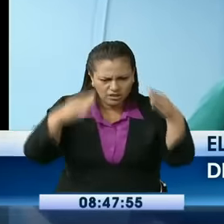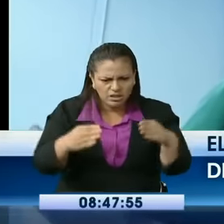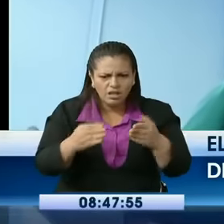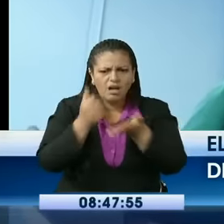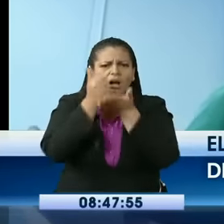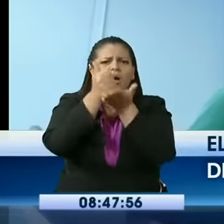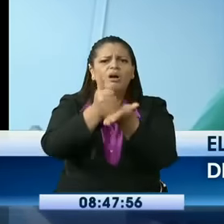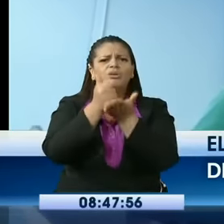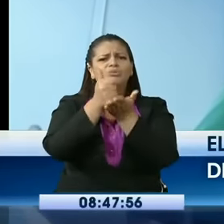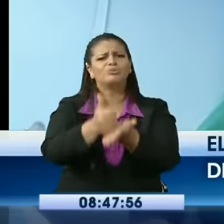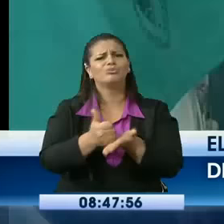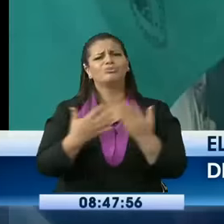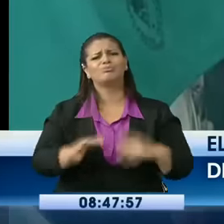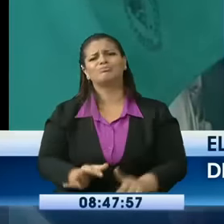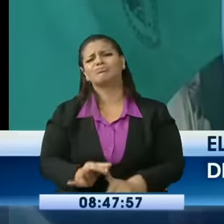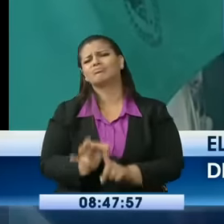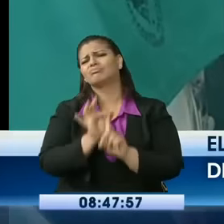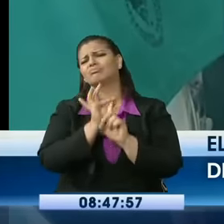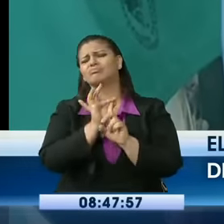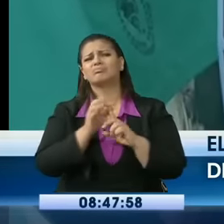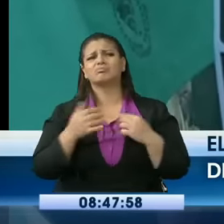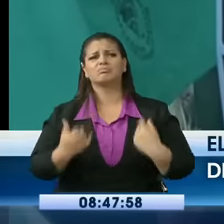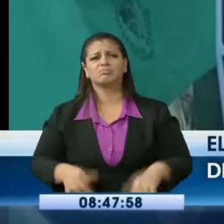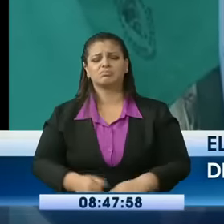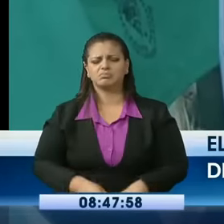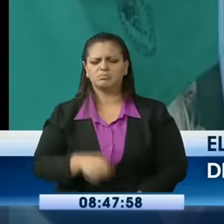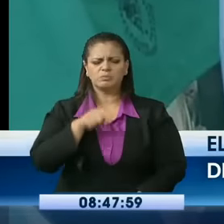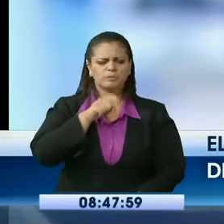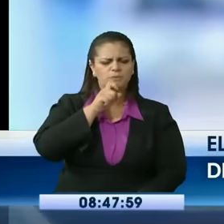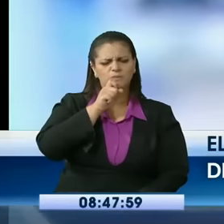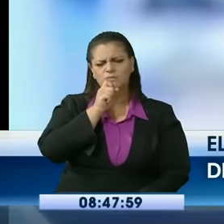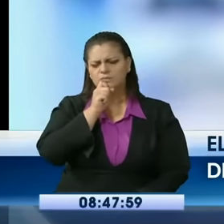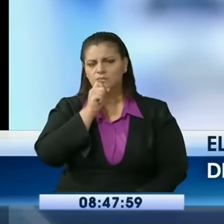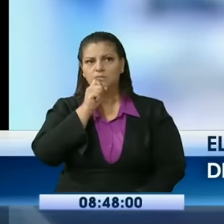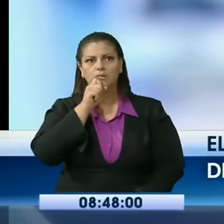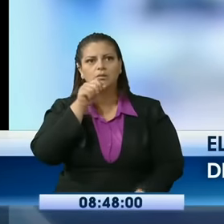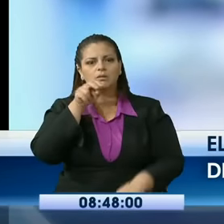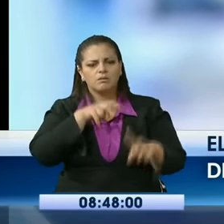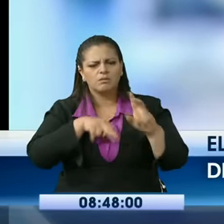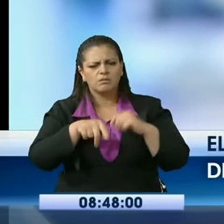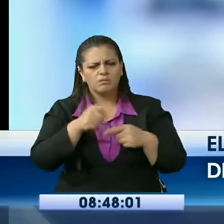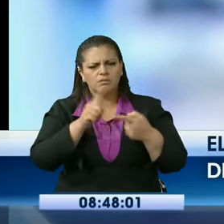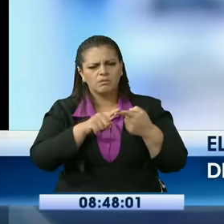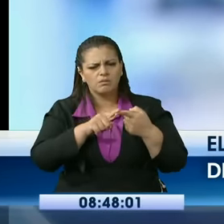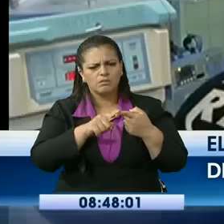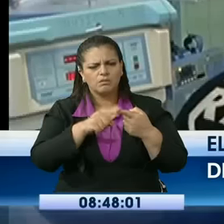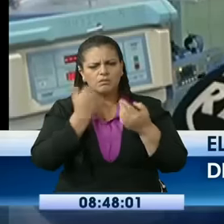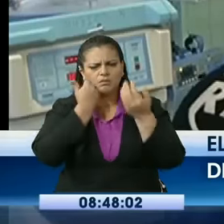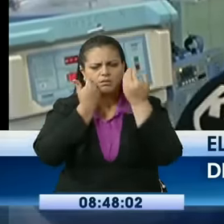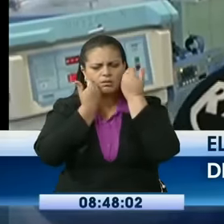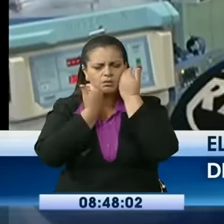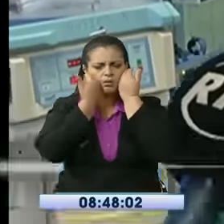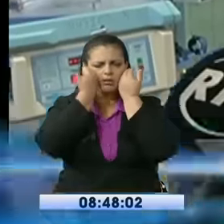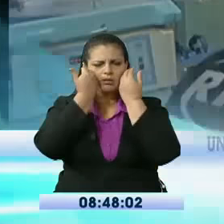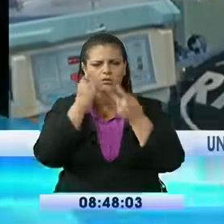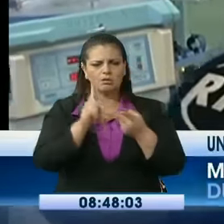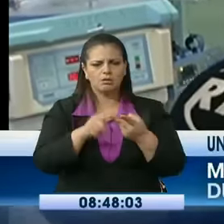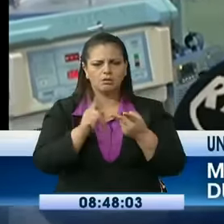pediatra Patricia Pinto, quien afirma que solo se percataron del cuadro por los síntomas atípicos. Se